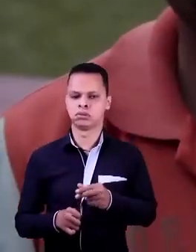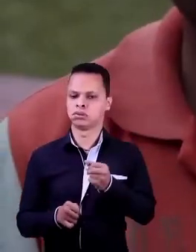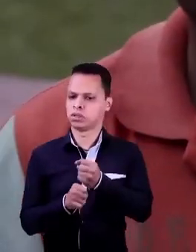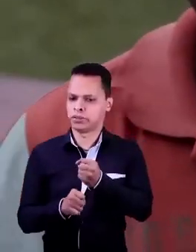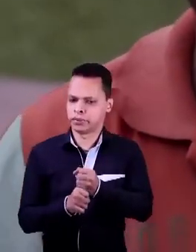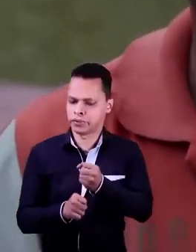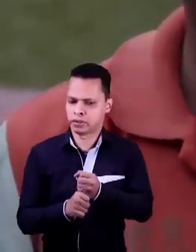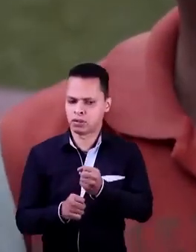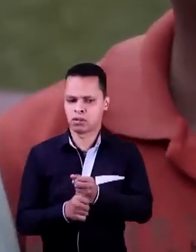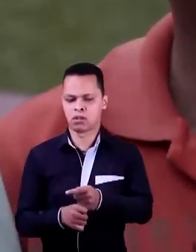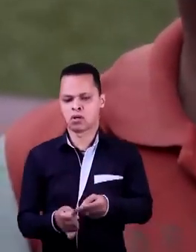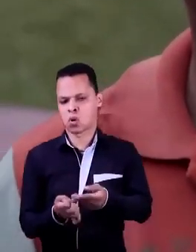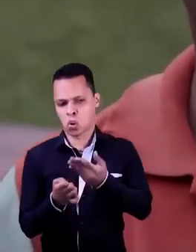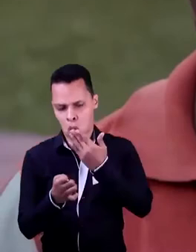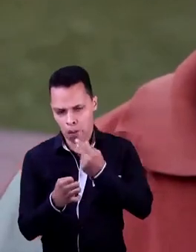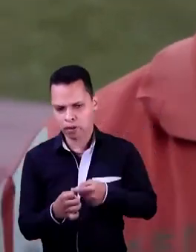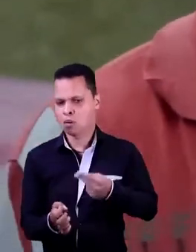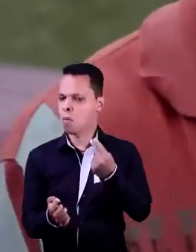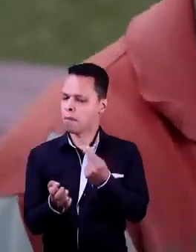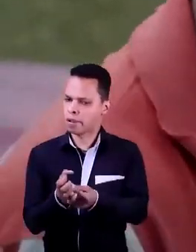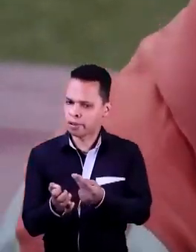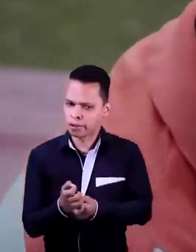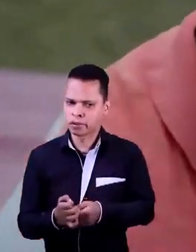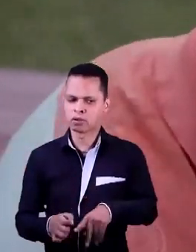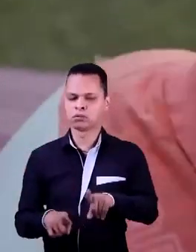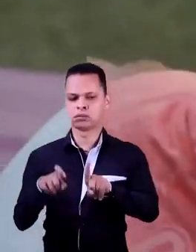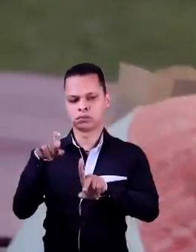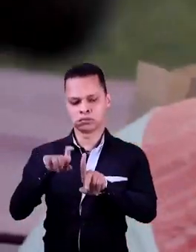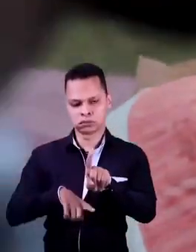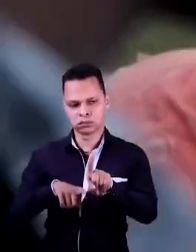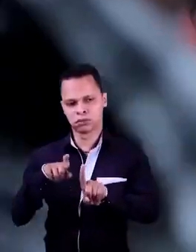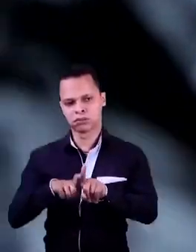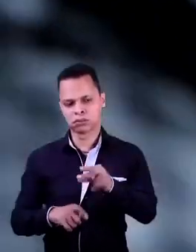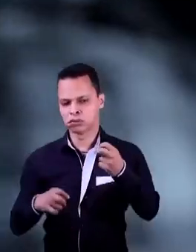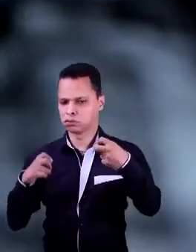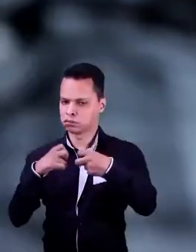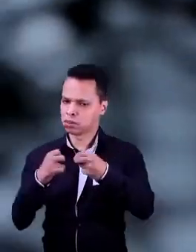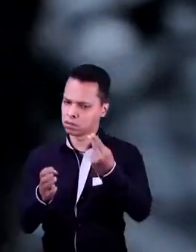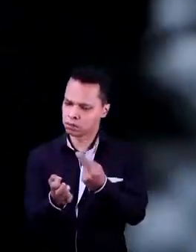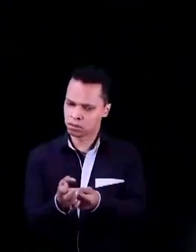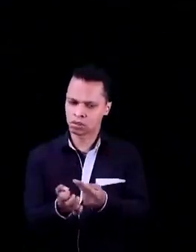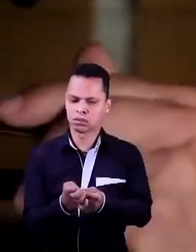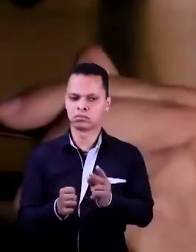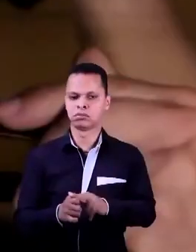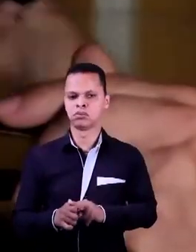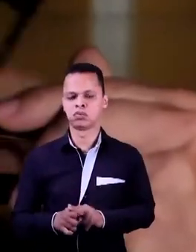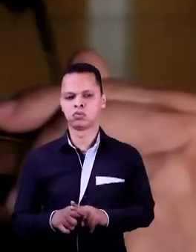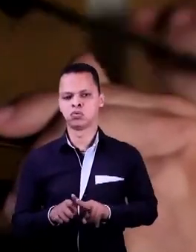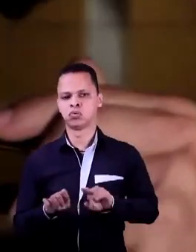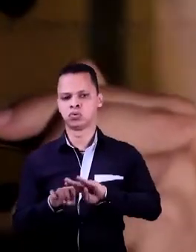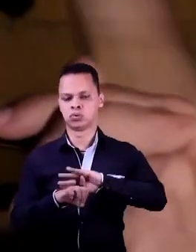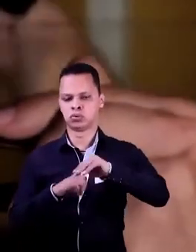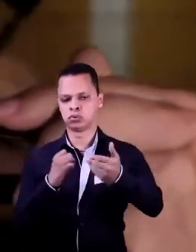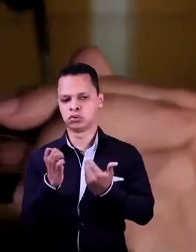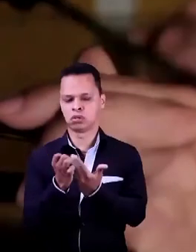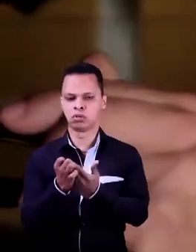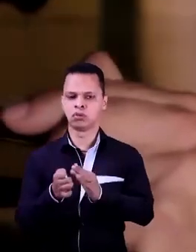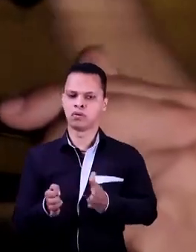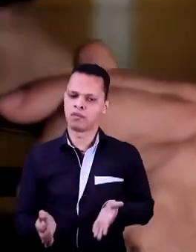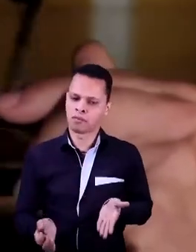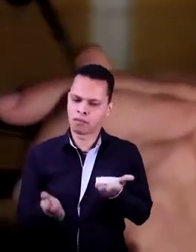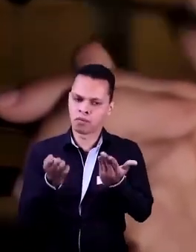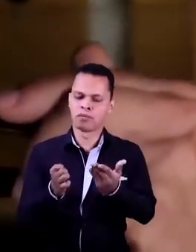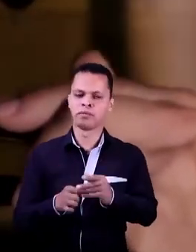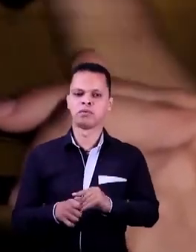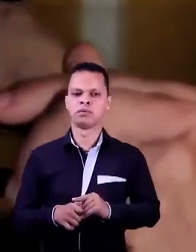poder conseguirnos la comidita, pagar los arriendos, el arriendo, los servicios. Que todo es falta de